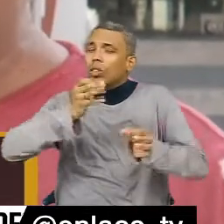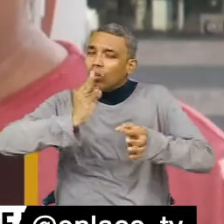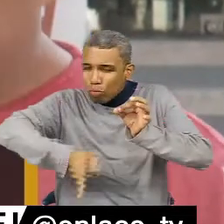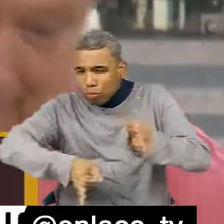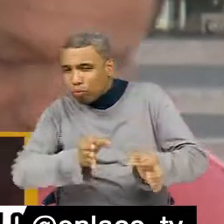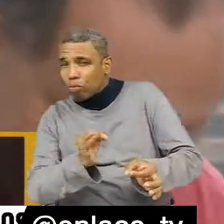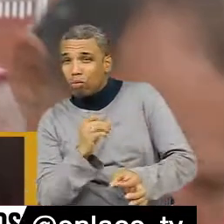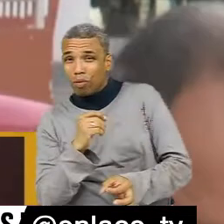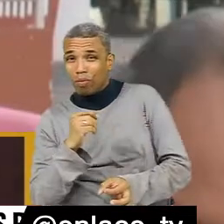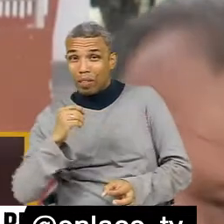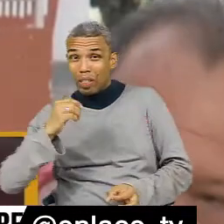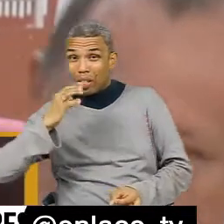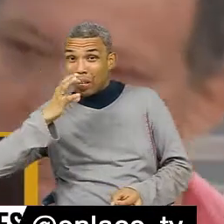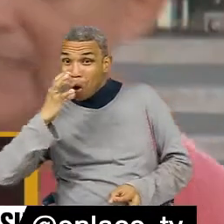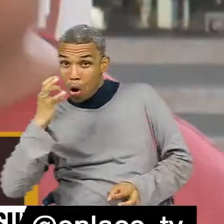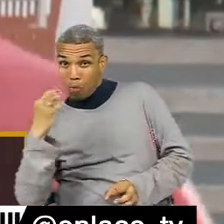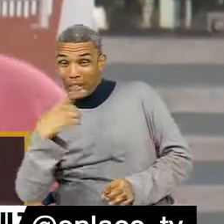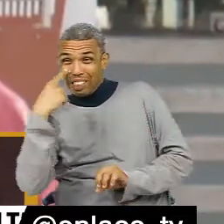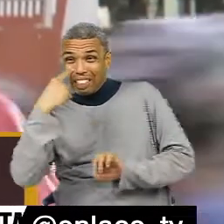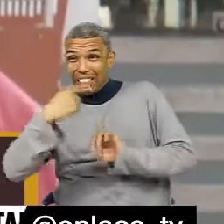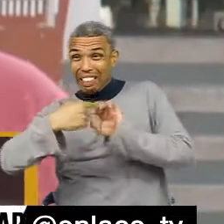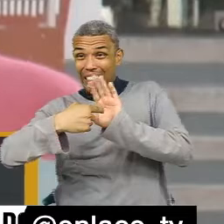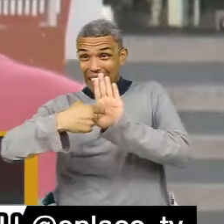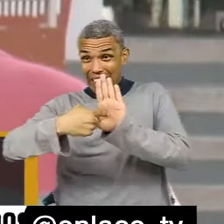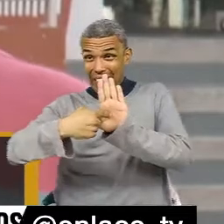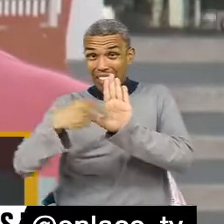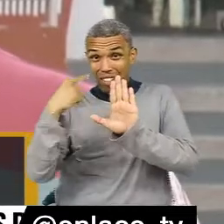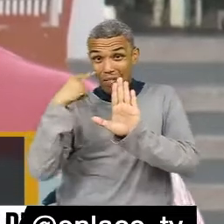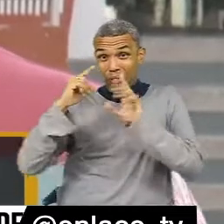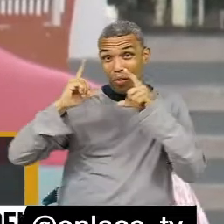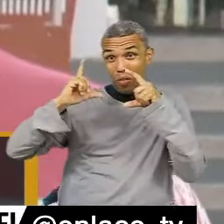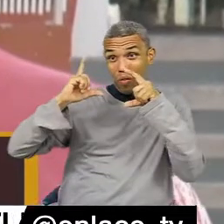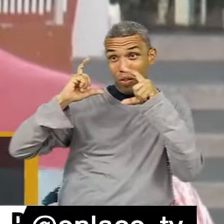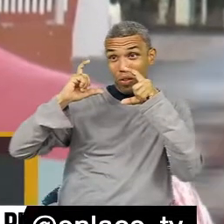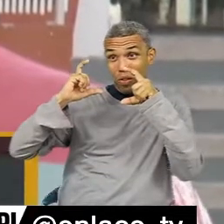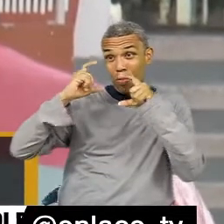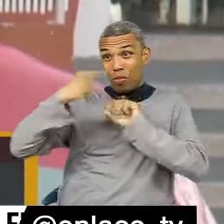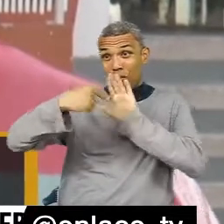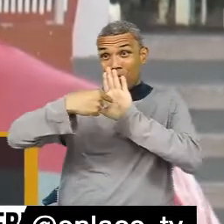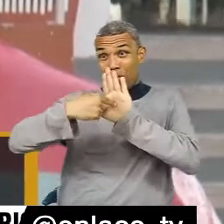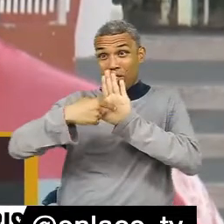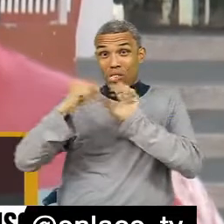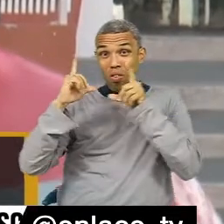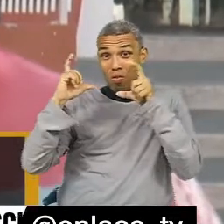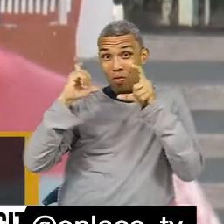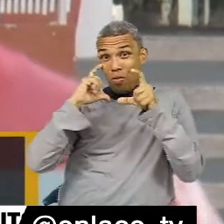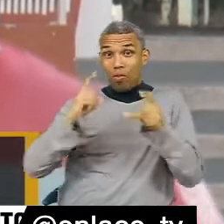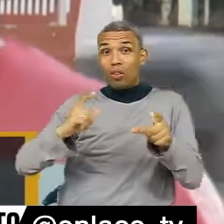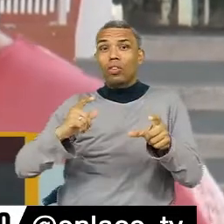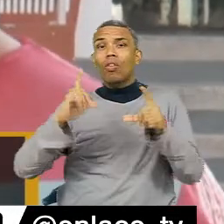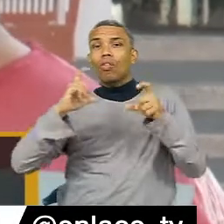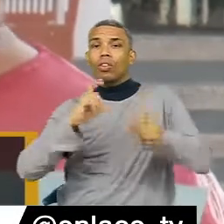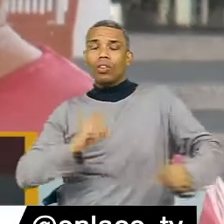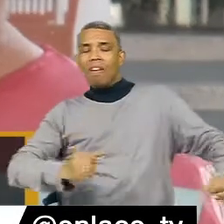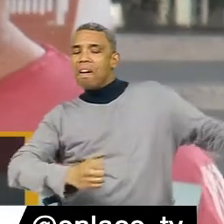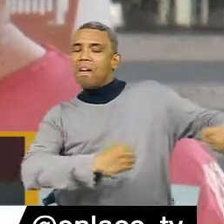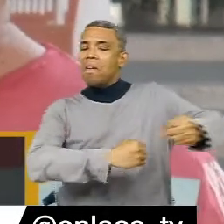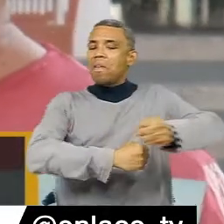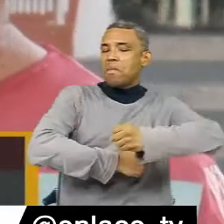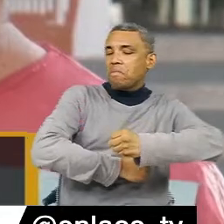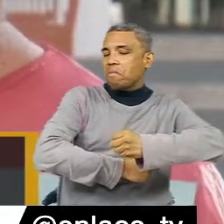este tipo, este individuo que en esta foto, pasando unas vacaciones con ella, la abraza tan amorosamente, sin ella